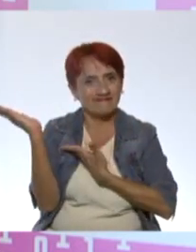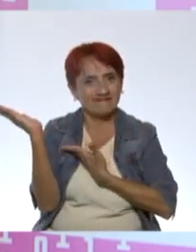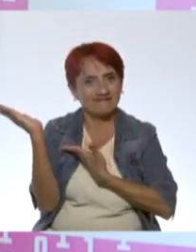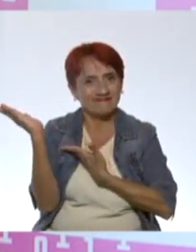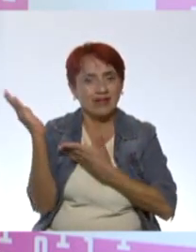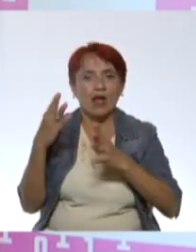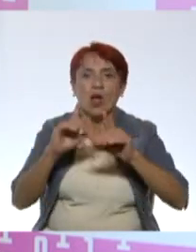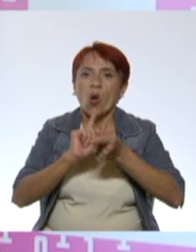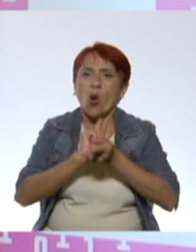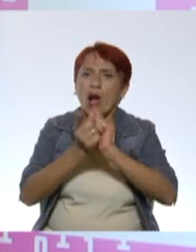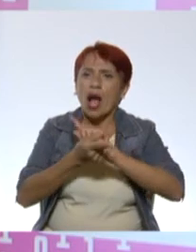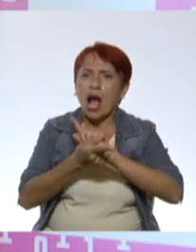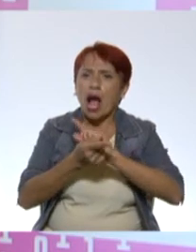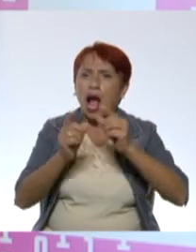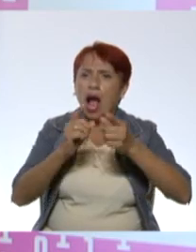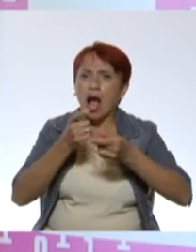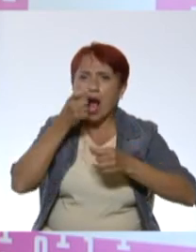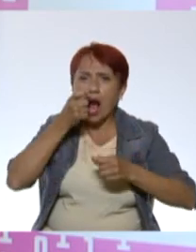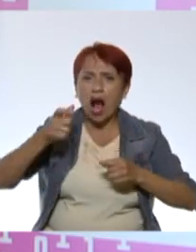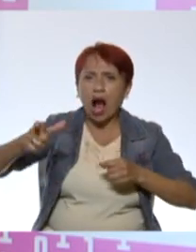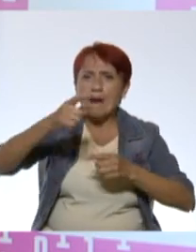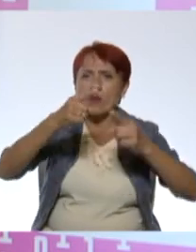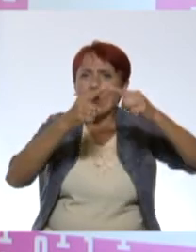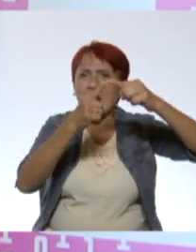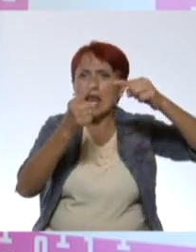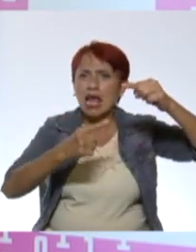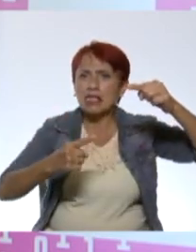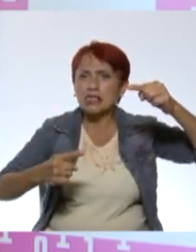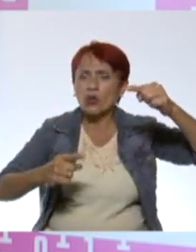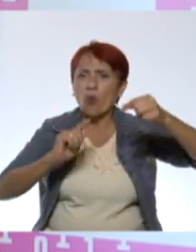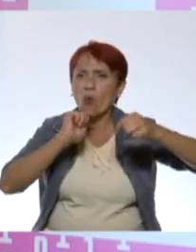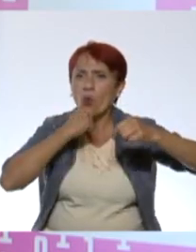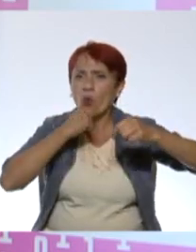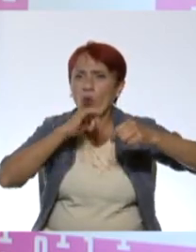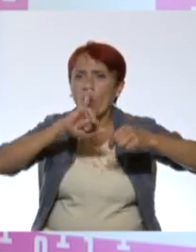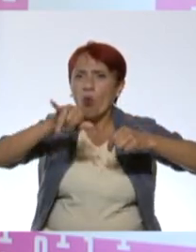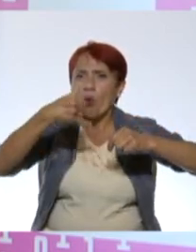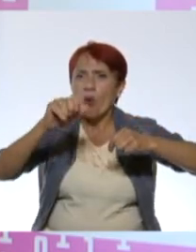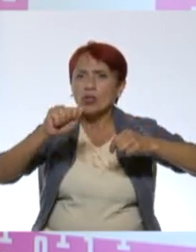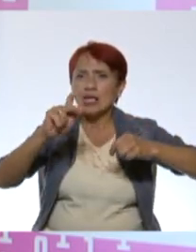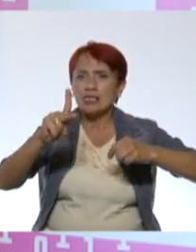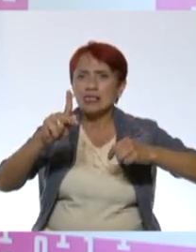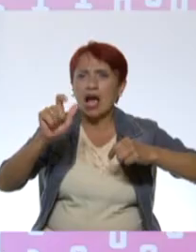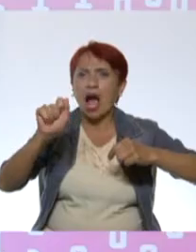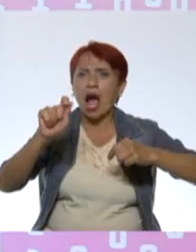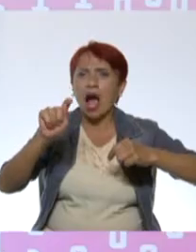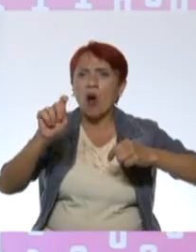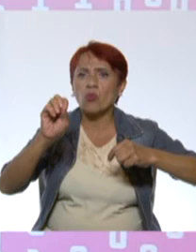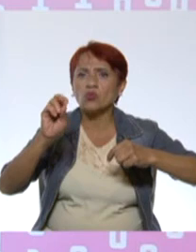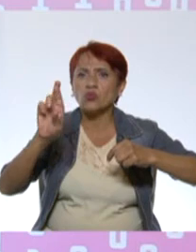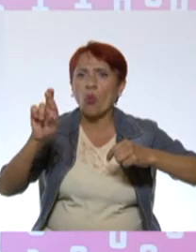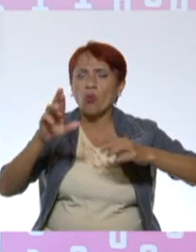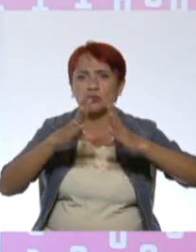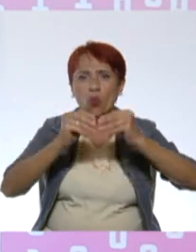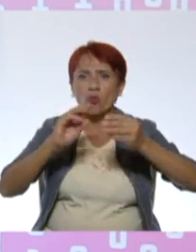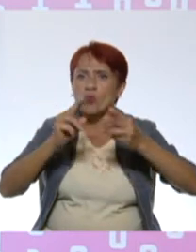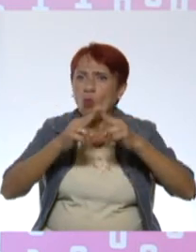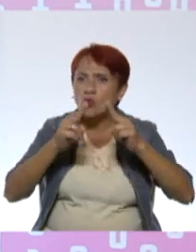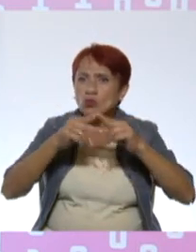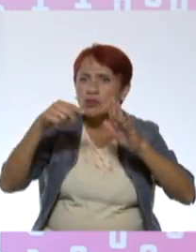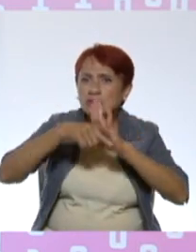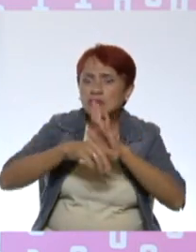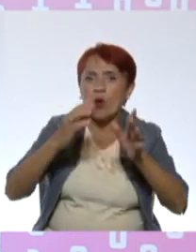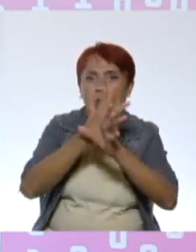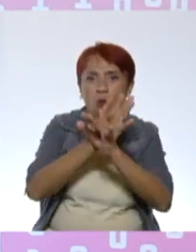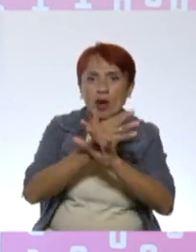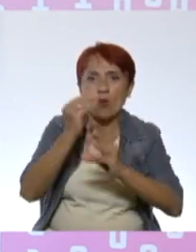hoy hablaremos de los campos eléctricos, haciendo uso de la herramienta de código abierto JClick Autor. JClick Autor nos ofrece la posibilidad de